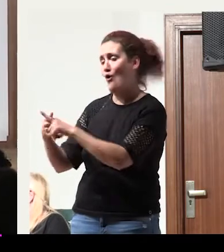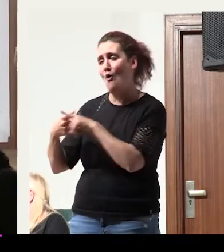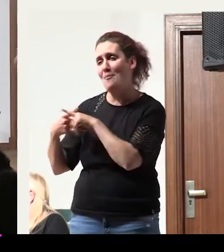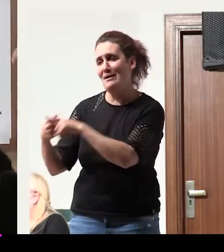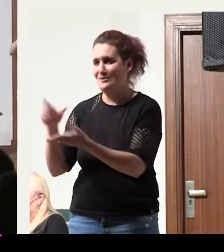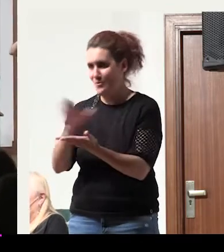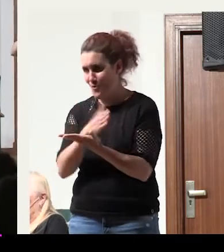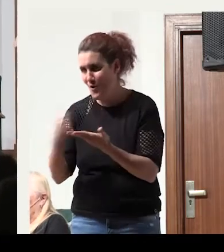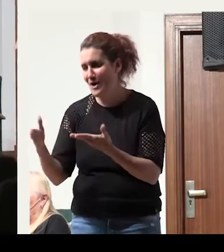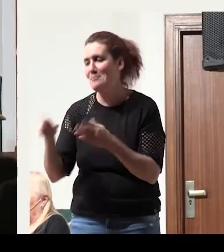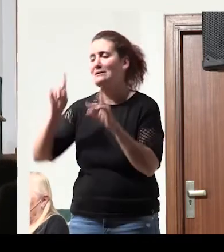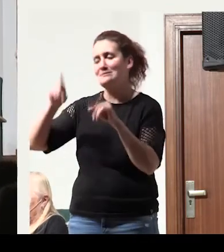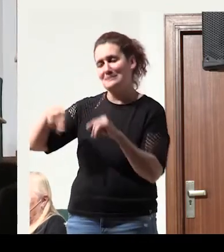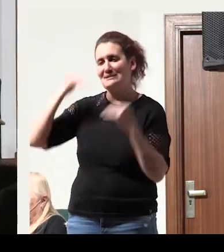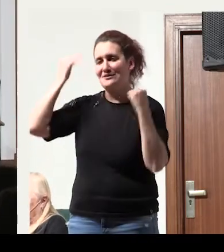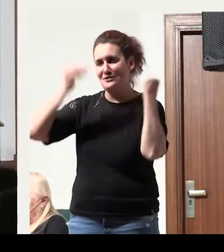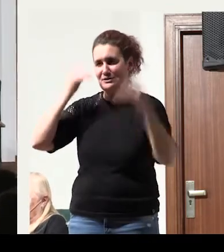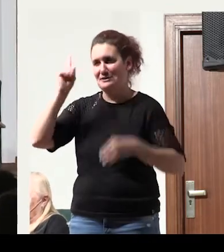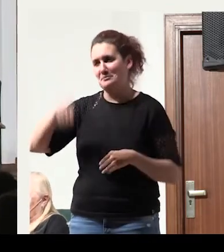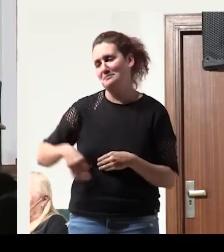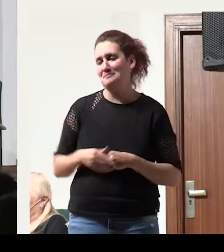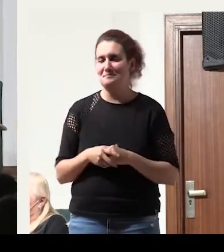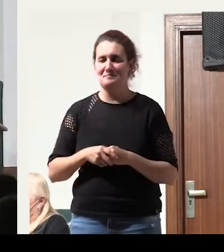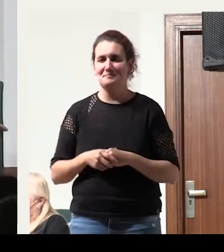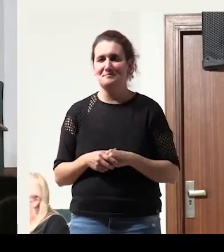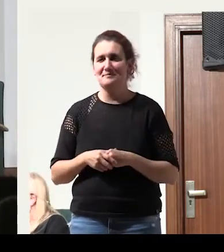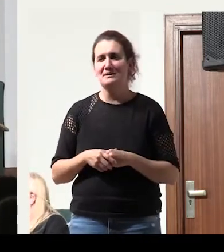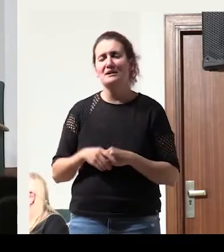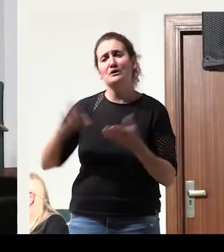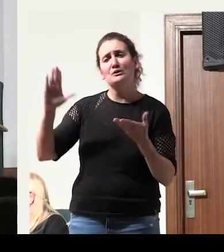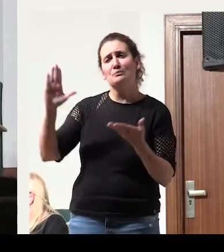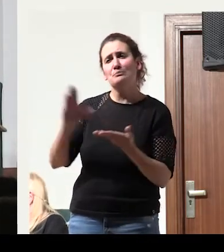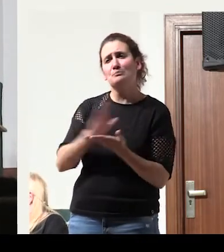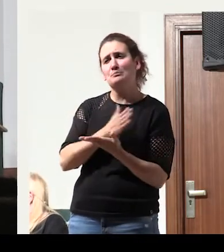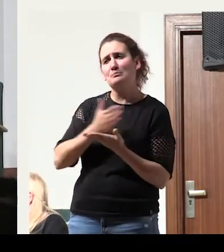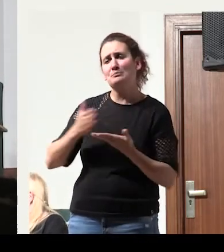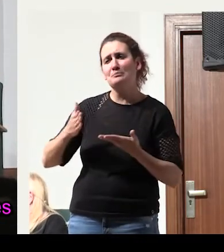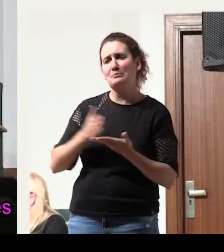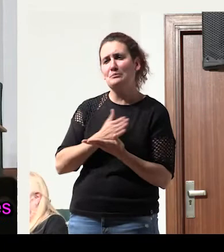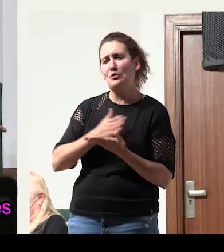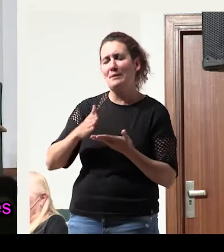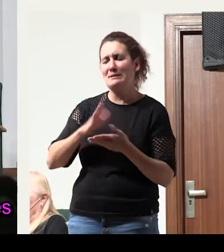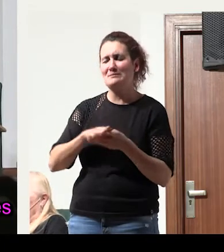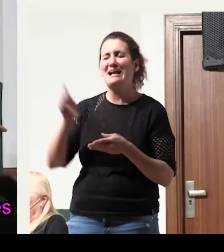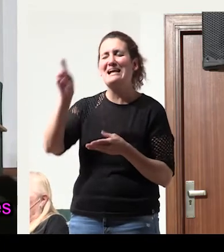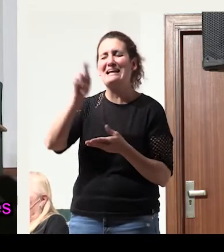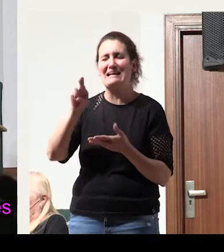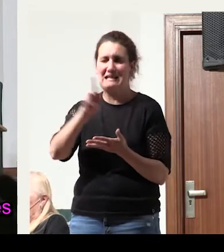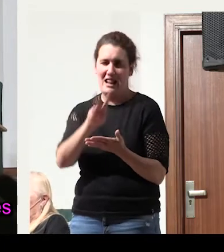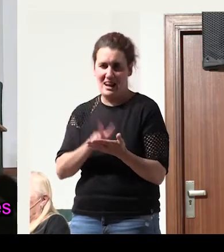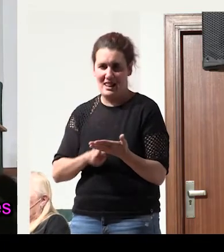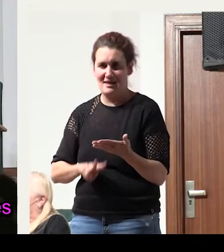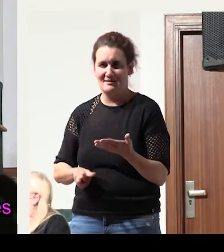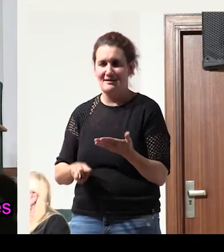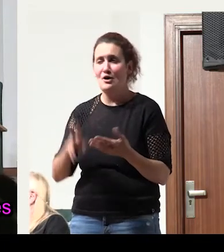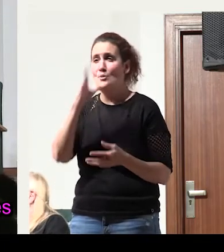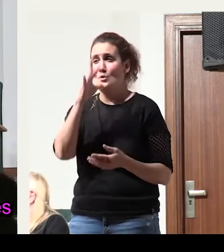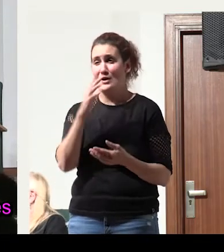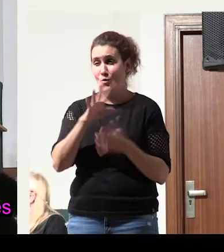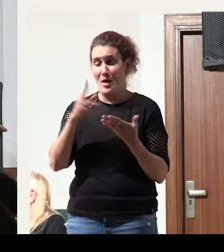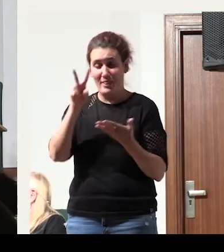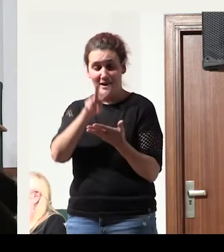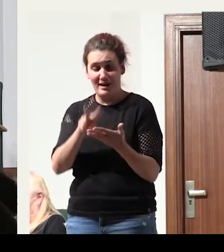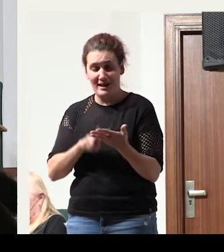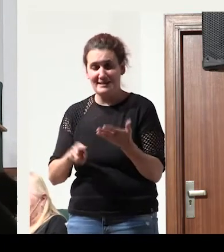tus reflexiones. Son poemas para releer, porque cada vez que lo haces sacas un nuevo